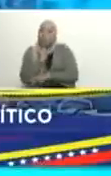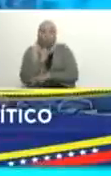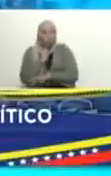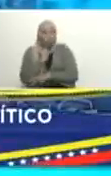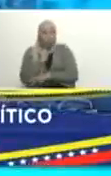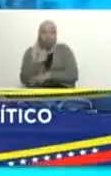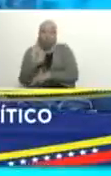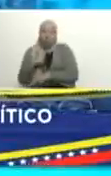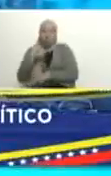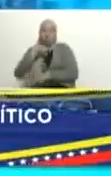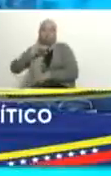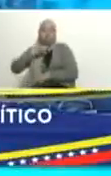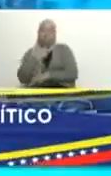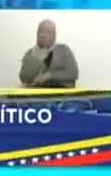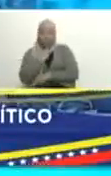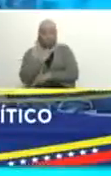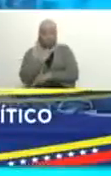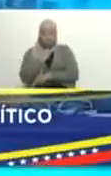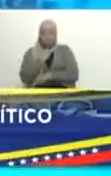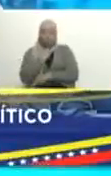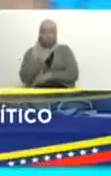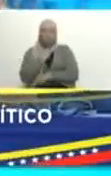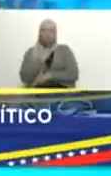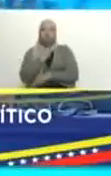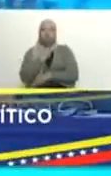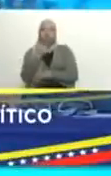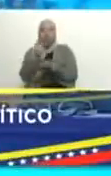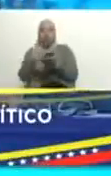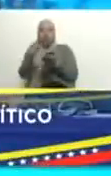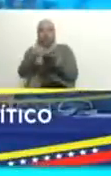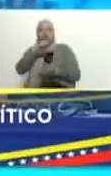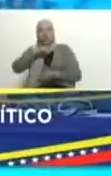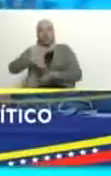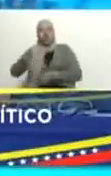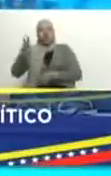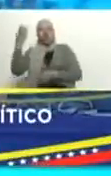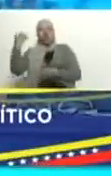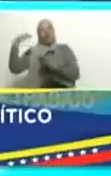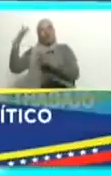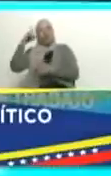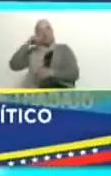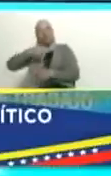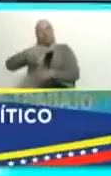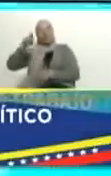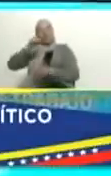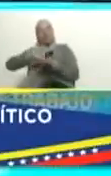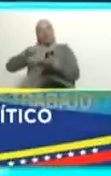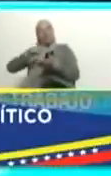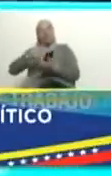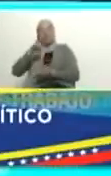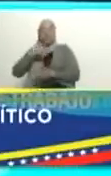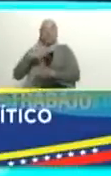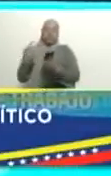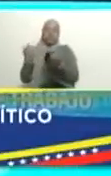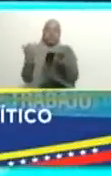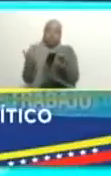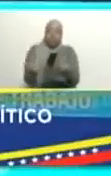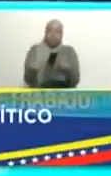¿Ah? Él escribirá esa historia algún día. Le toca escribirla.